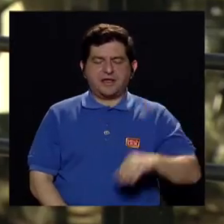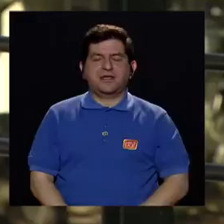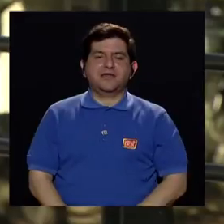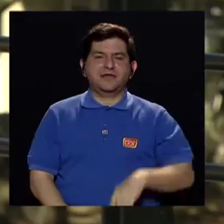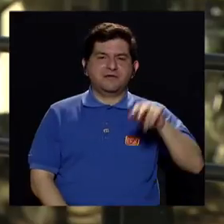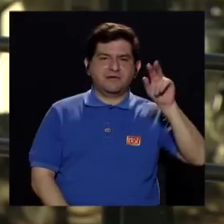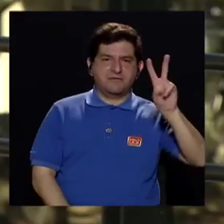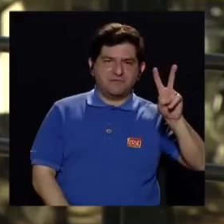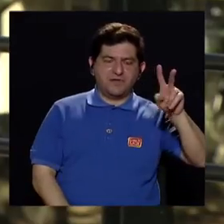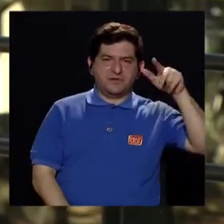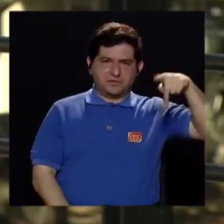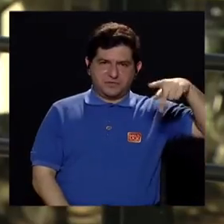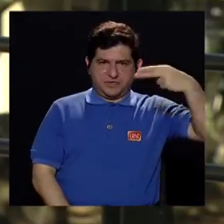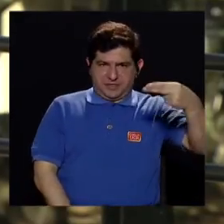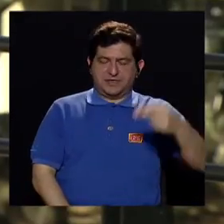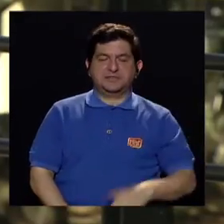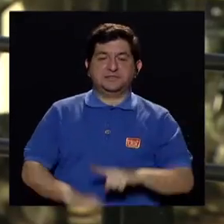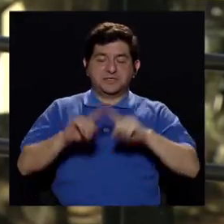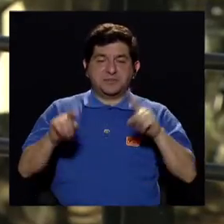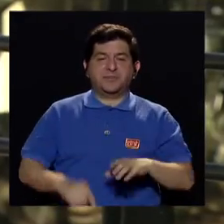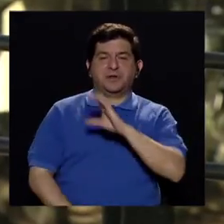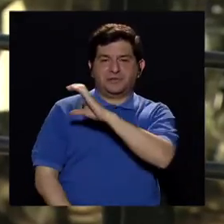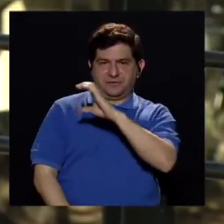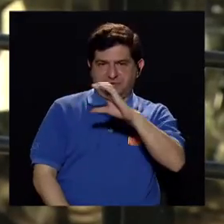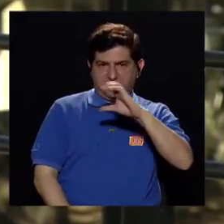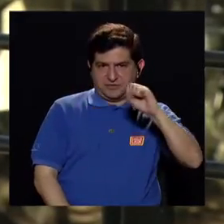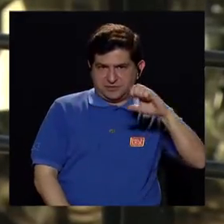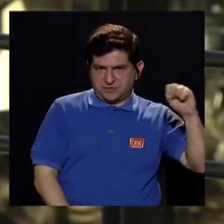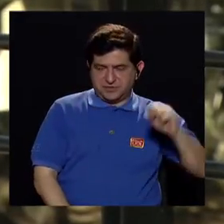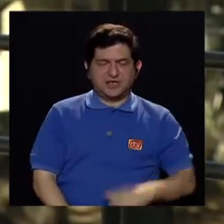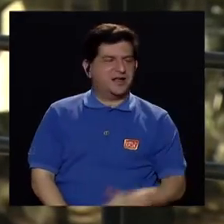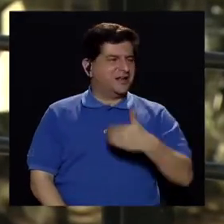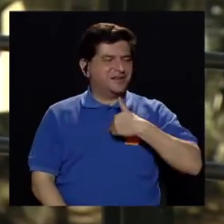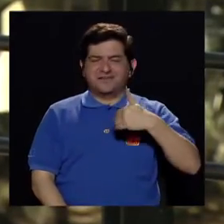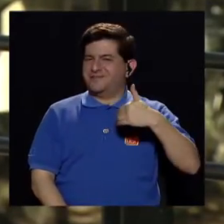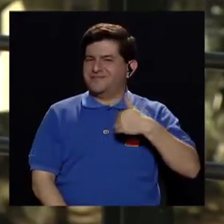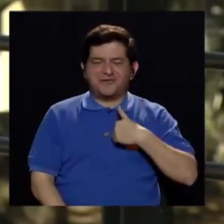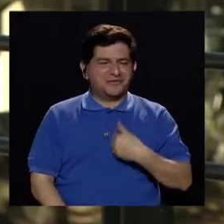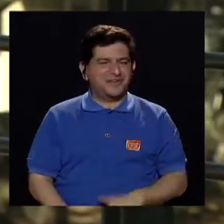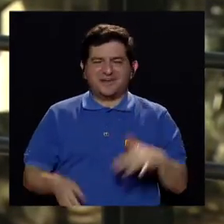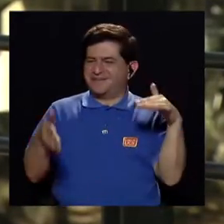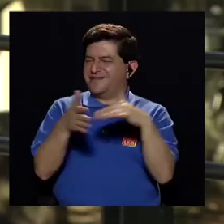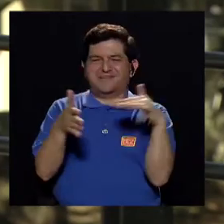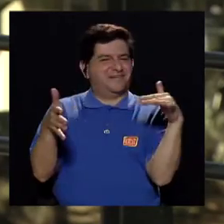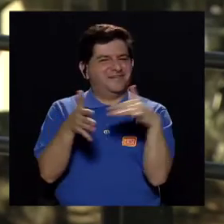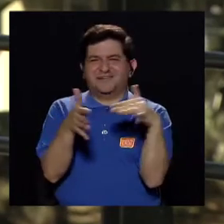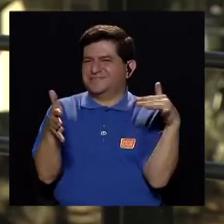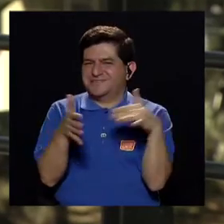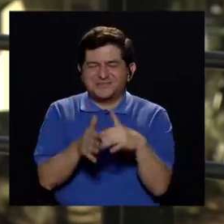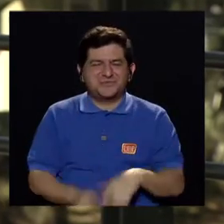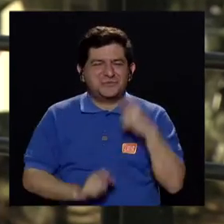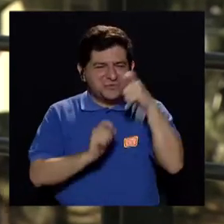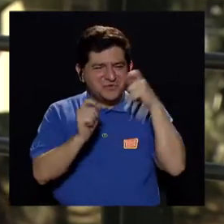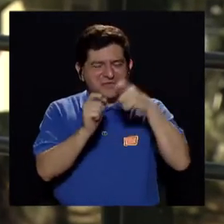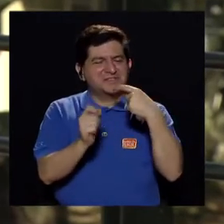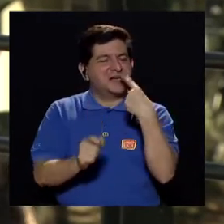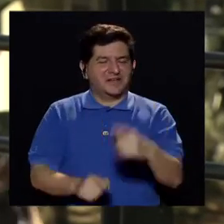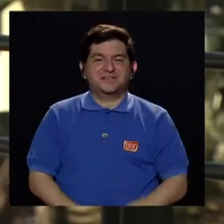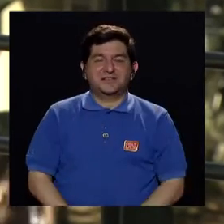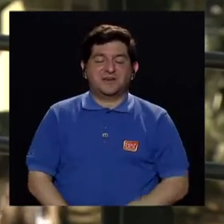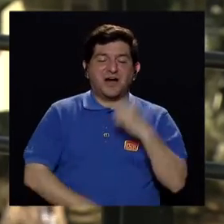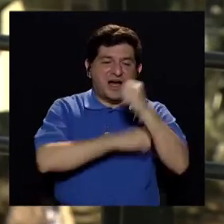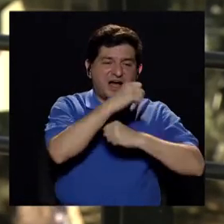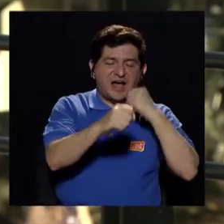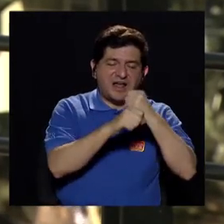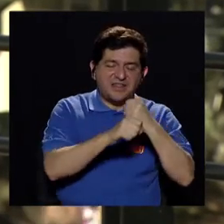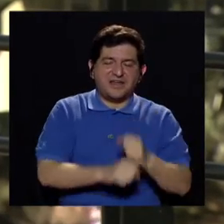registro, todavía no, la caja que es la que maneja esos datos, no hay como que un estudio conciso que te diga, mira, de esta edad a esta